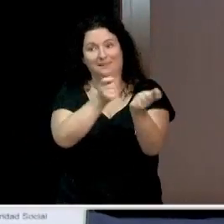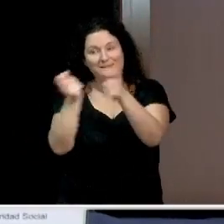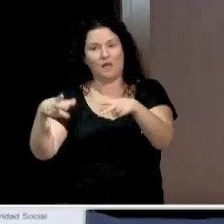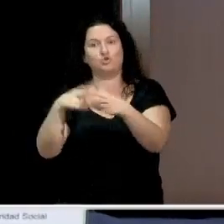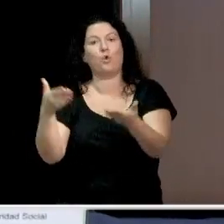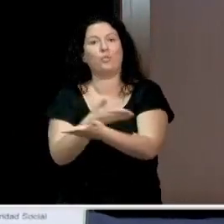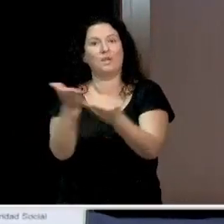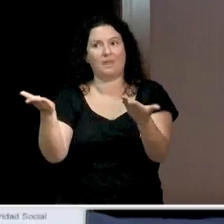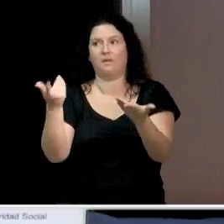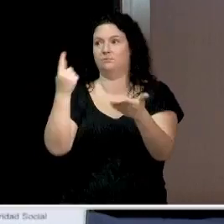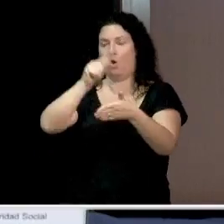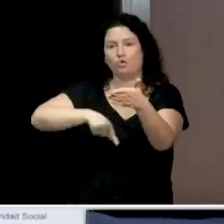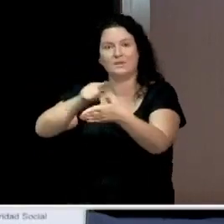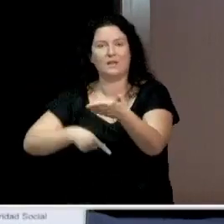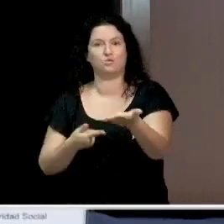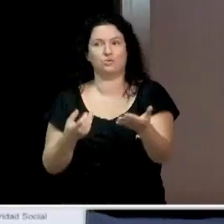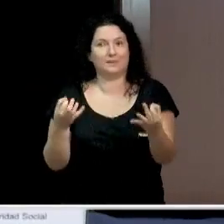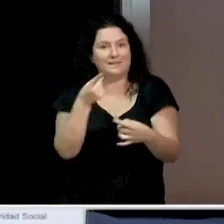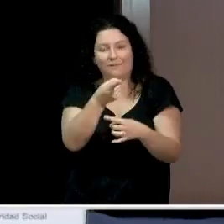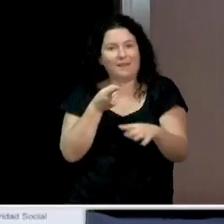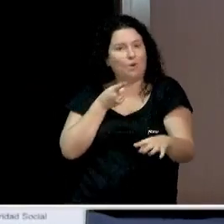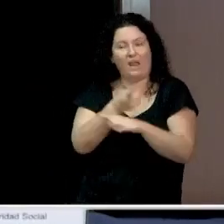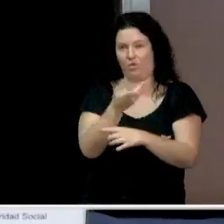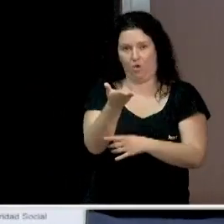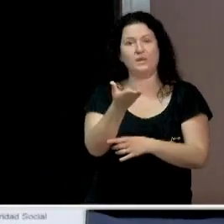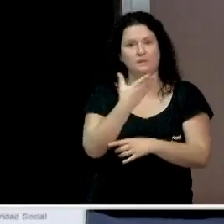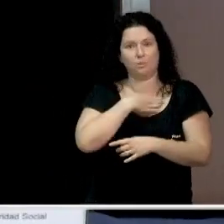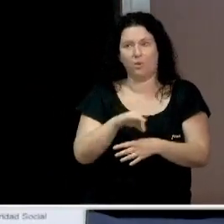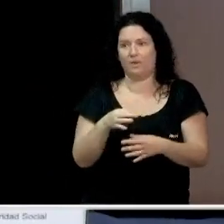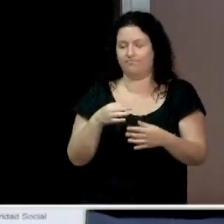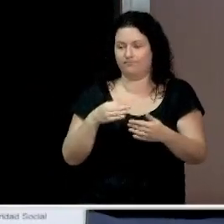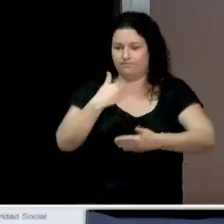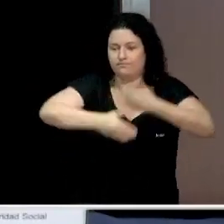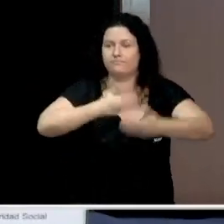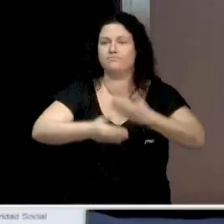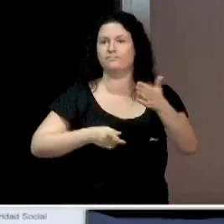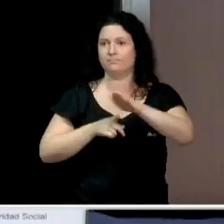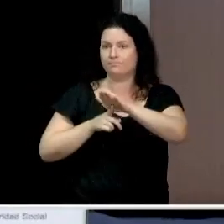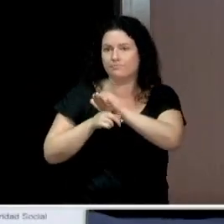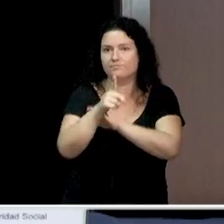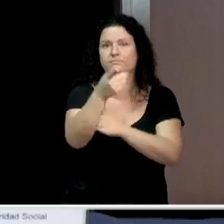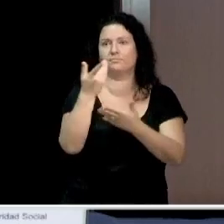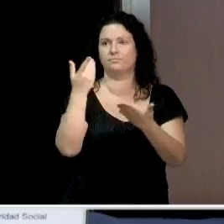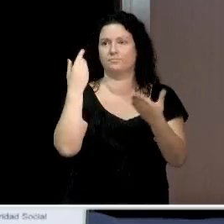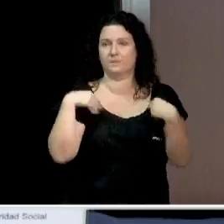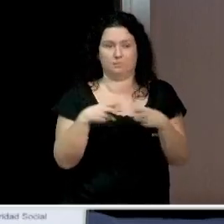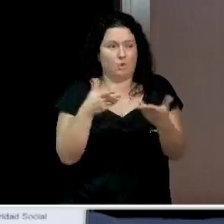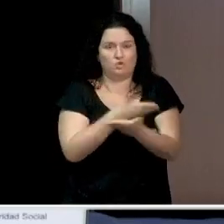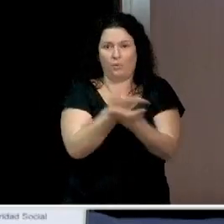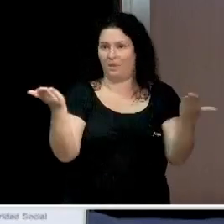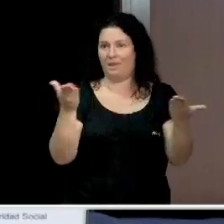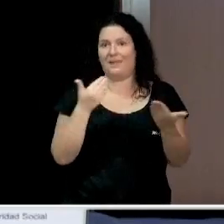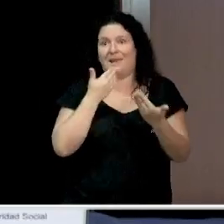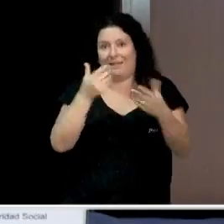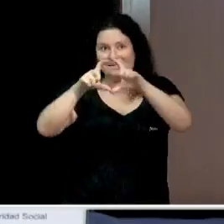como empleadoras. De hecho, es la que da rienda y da pie a la existencia de las obligaciones, gran